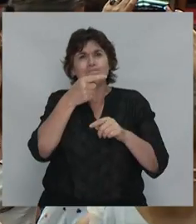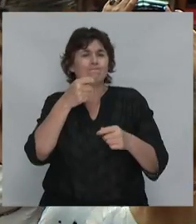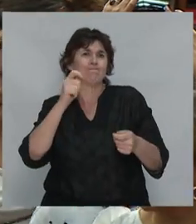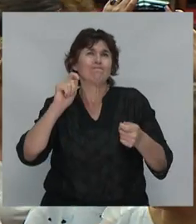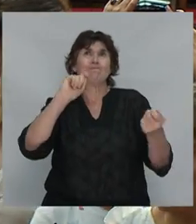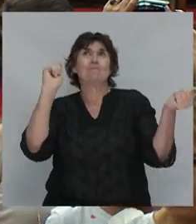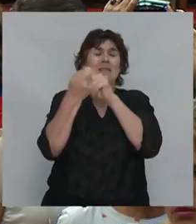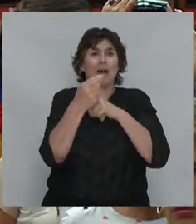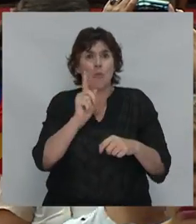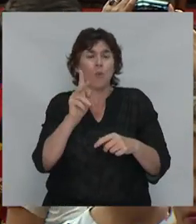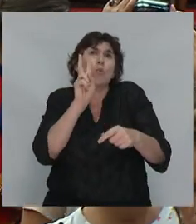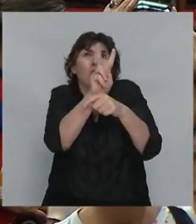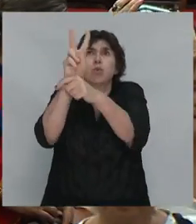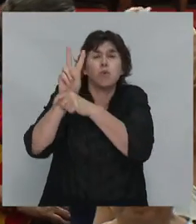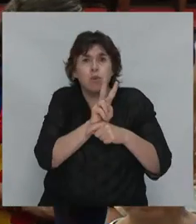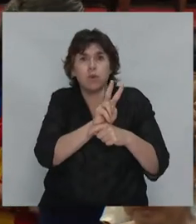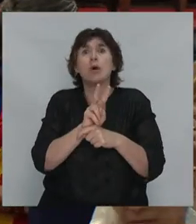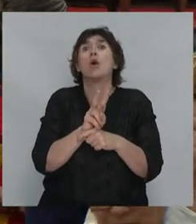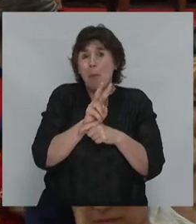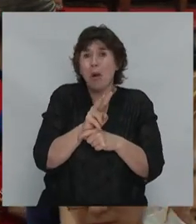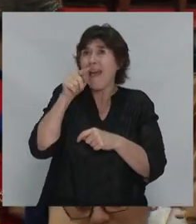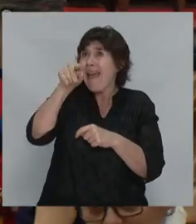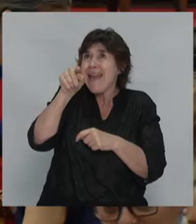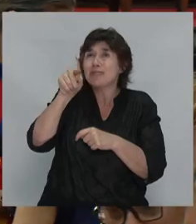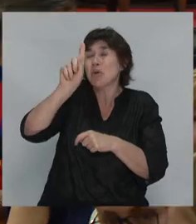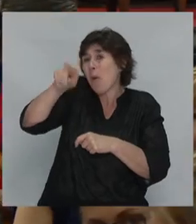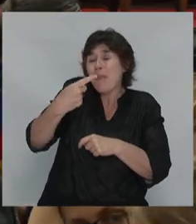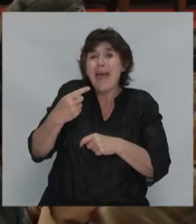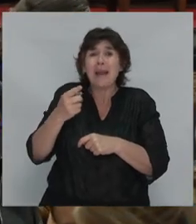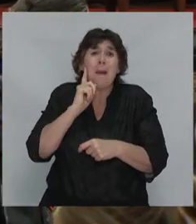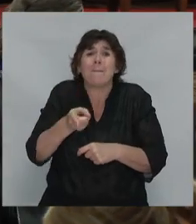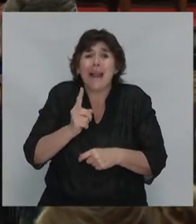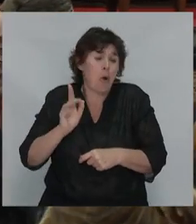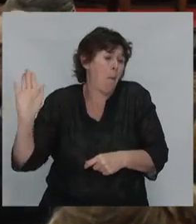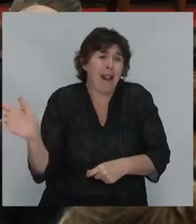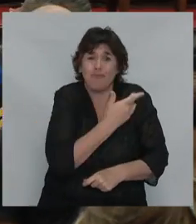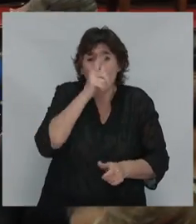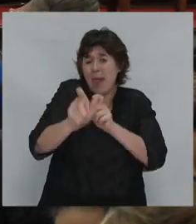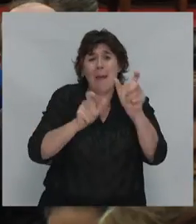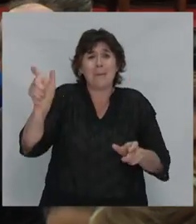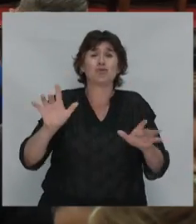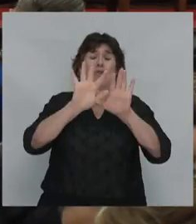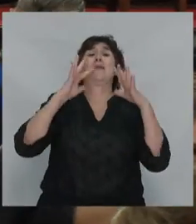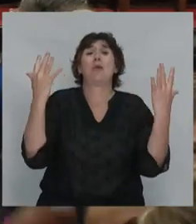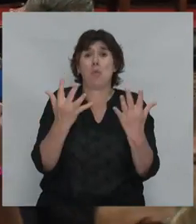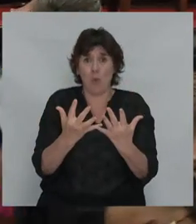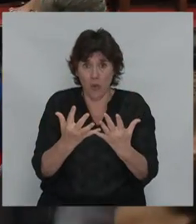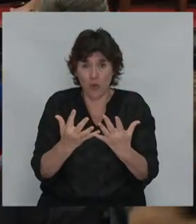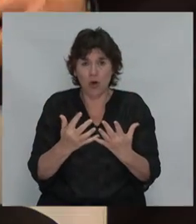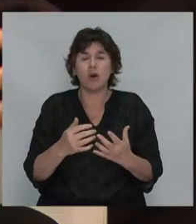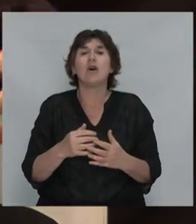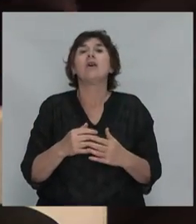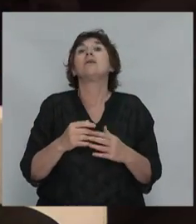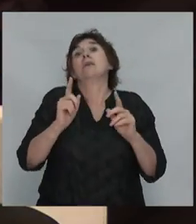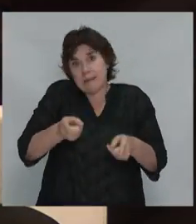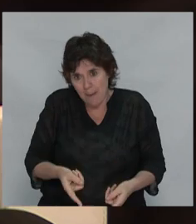climático porque el cambio climático nos amenaza a todos amenaza la humanidad y por consiguiente amenaza